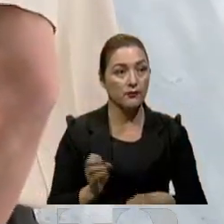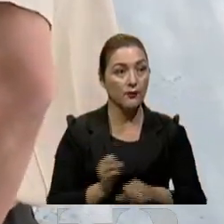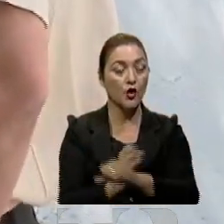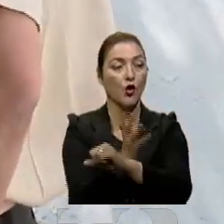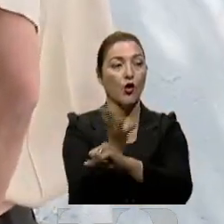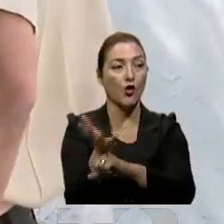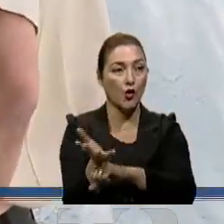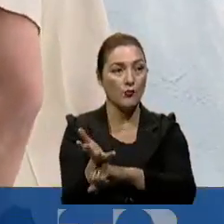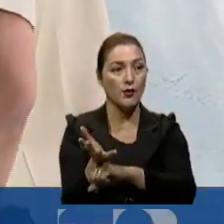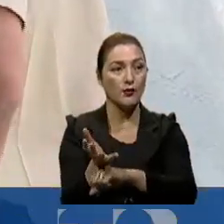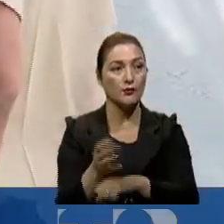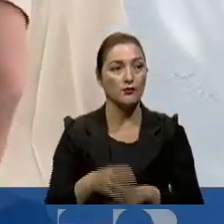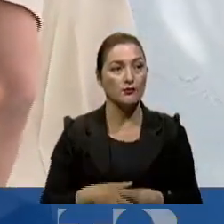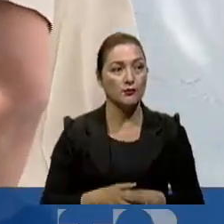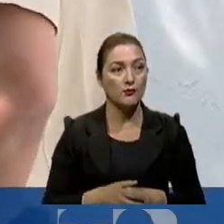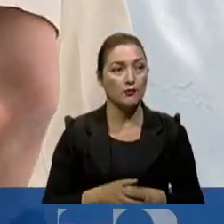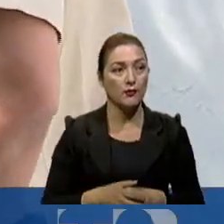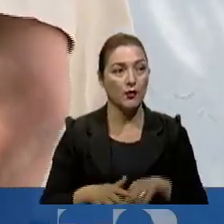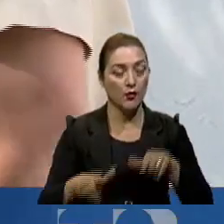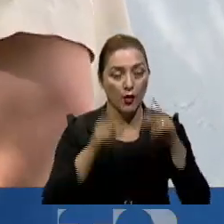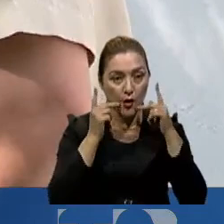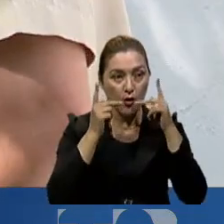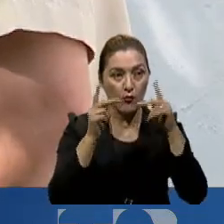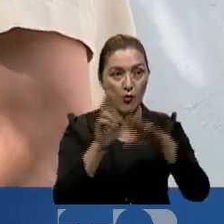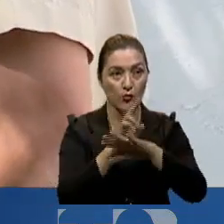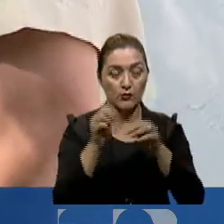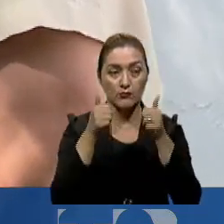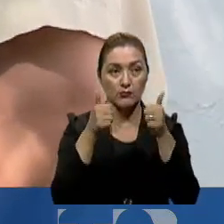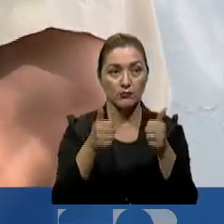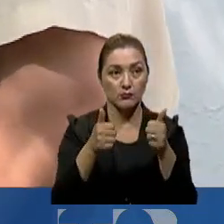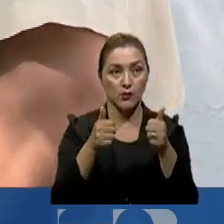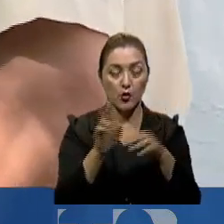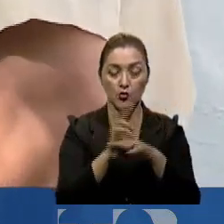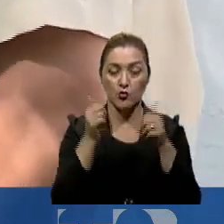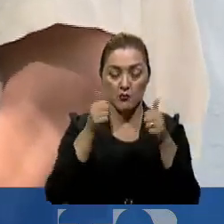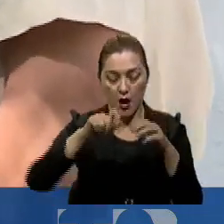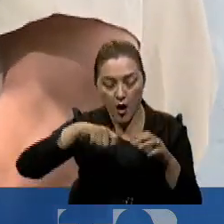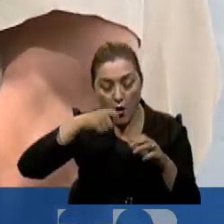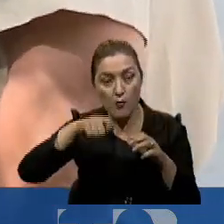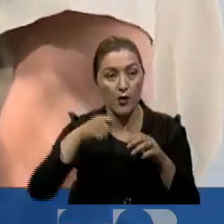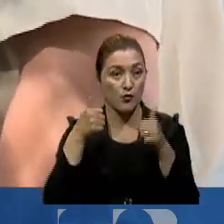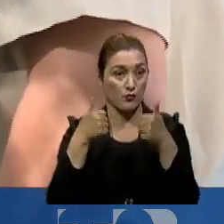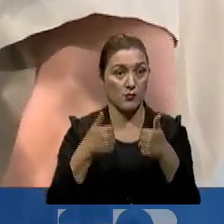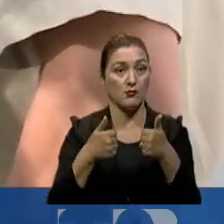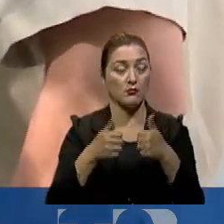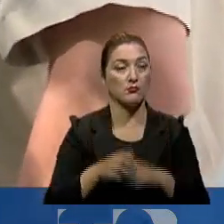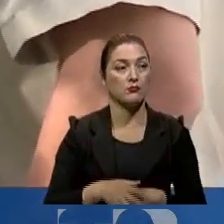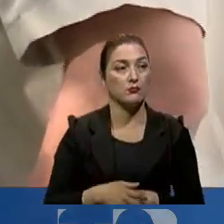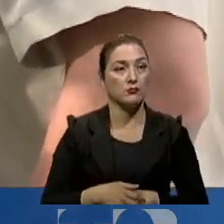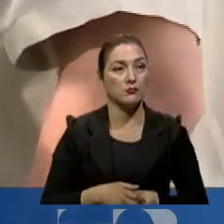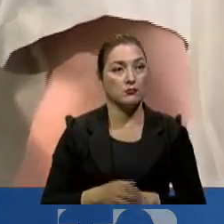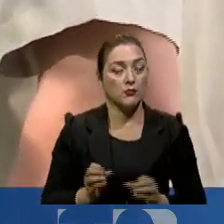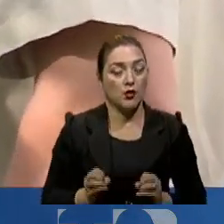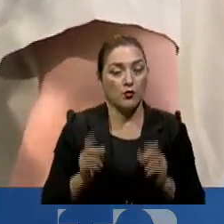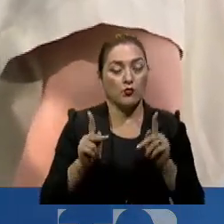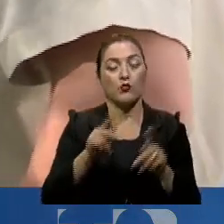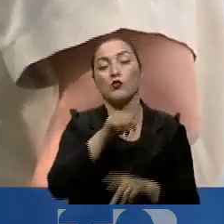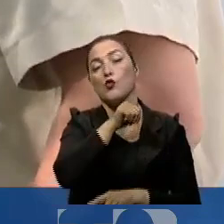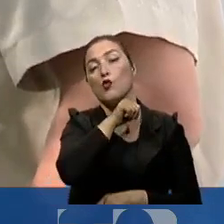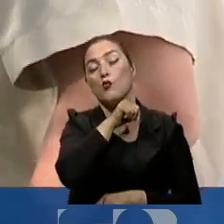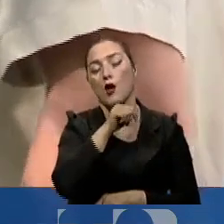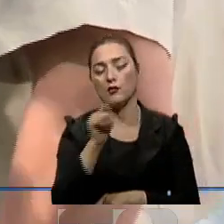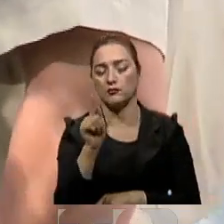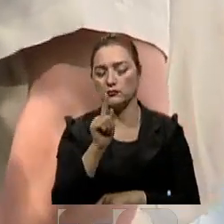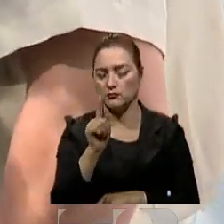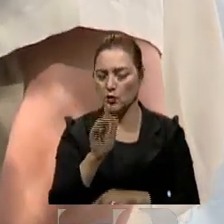es hacer buen uso del espacio. Ahorita están haciendo ese buen uso. Y sobre todo también no den oportunidad a los delincuentes,